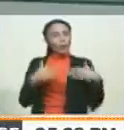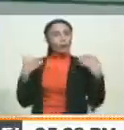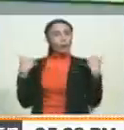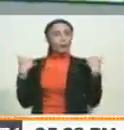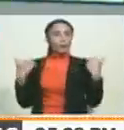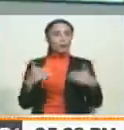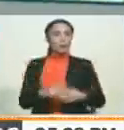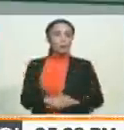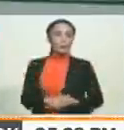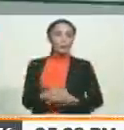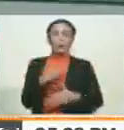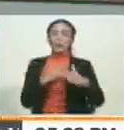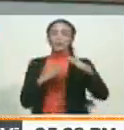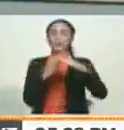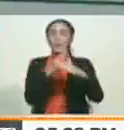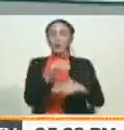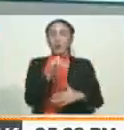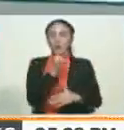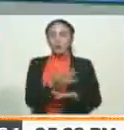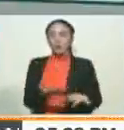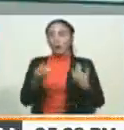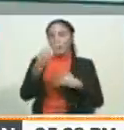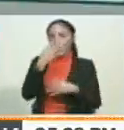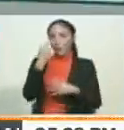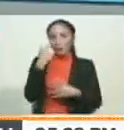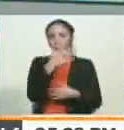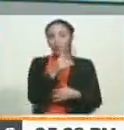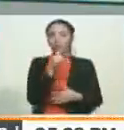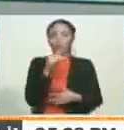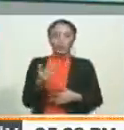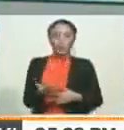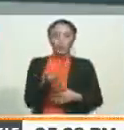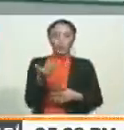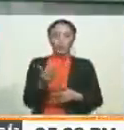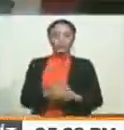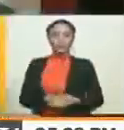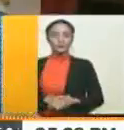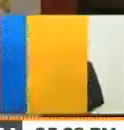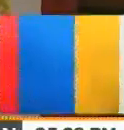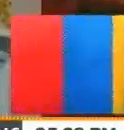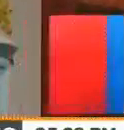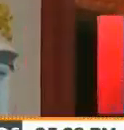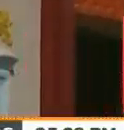Bien, interrumpimos esta información. Nos vamos de inmediato al Palacio de Miraflores con información de último momento.